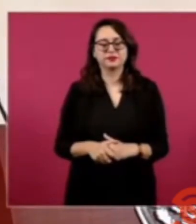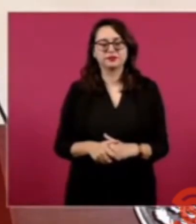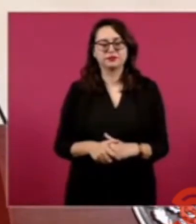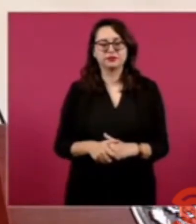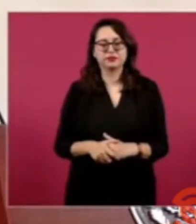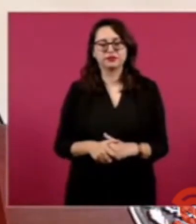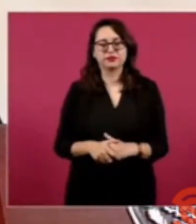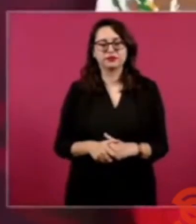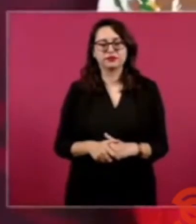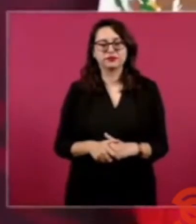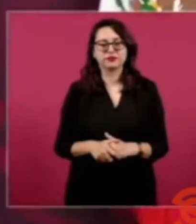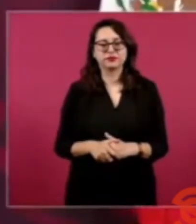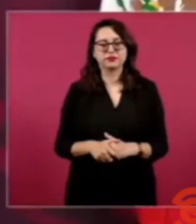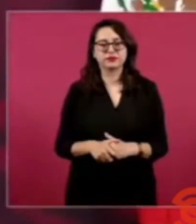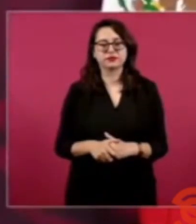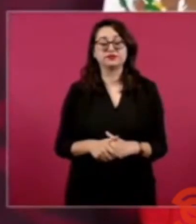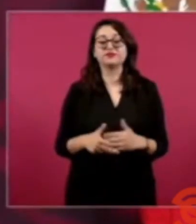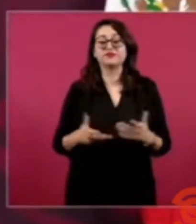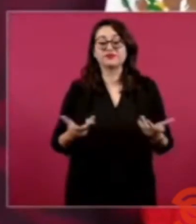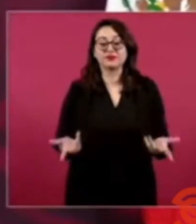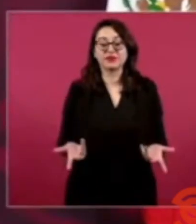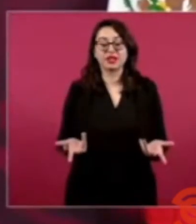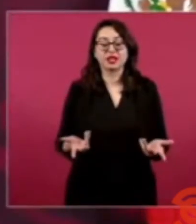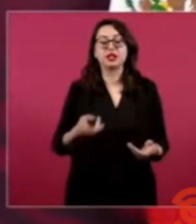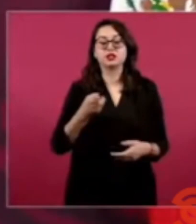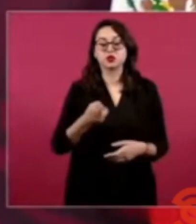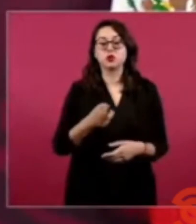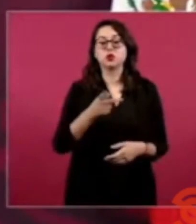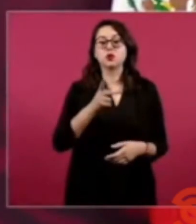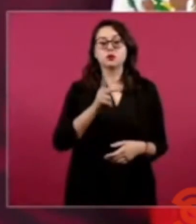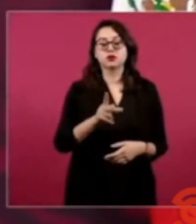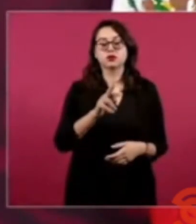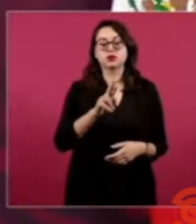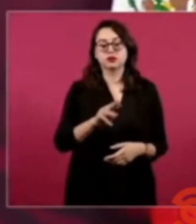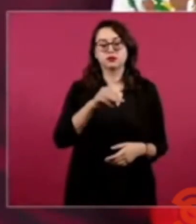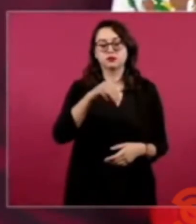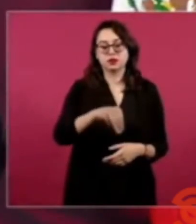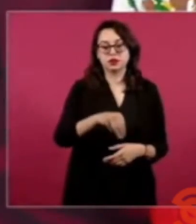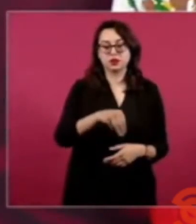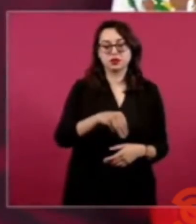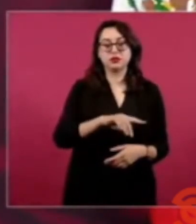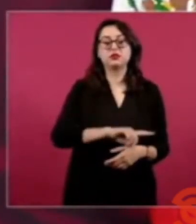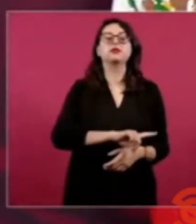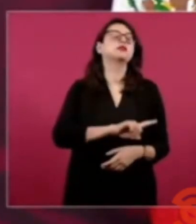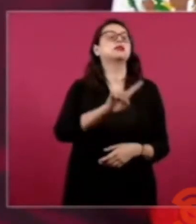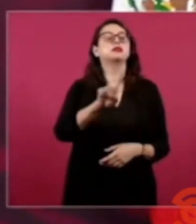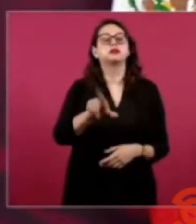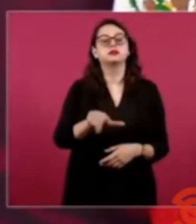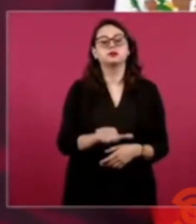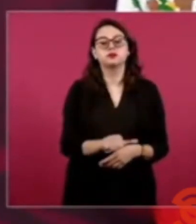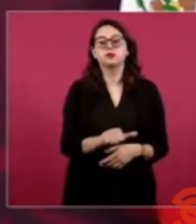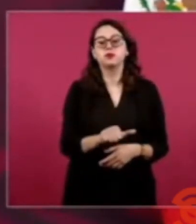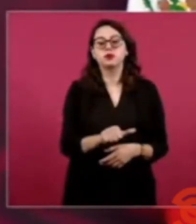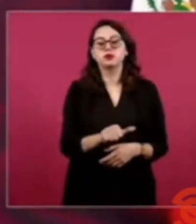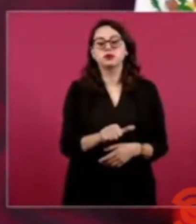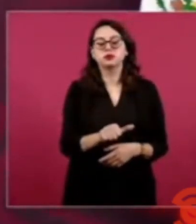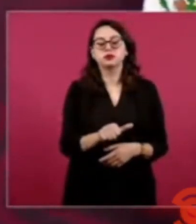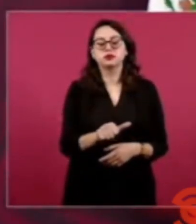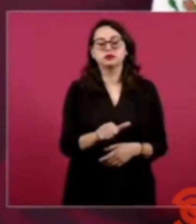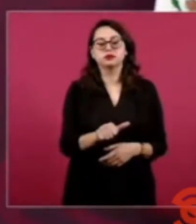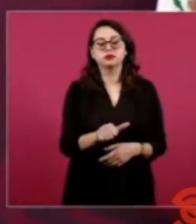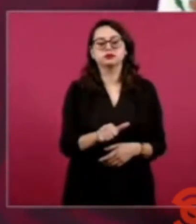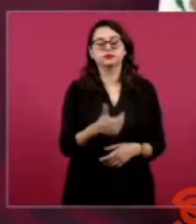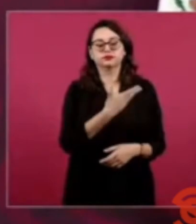eso es el Partido de la Revolución Mexicana, 38. Y luego, ya con